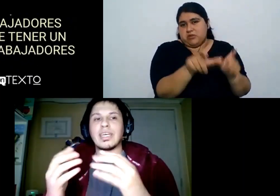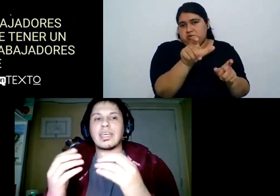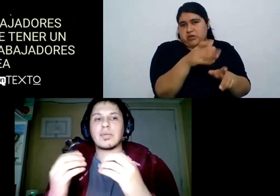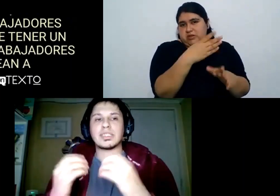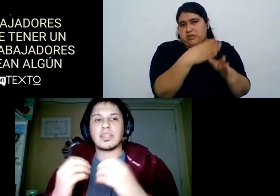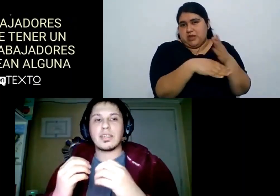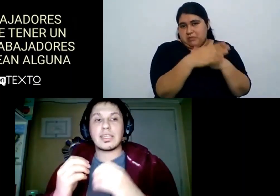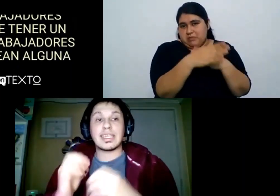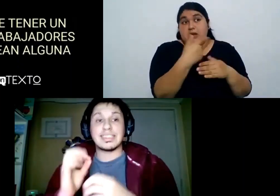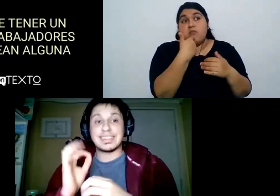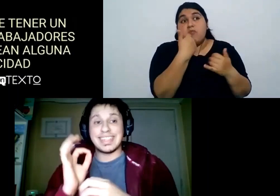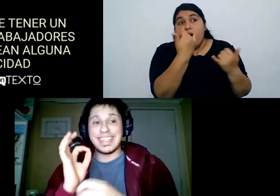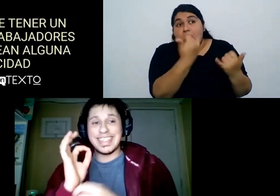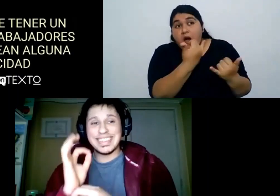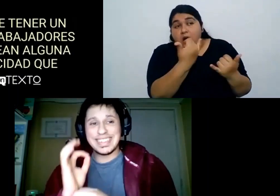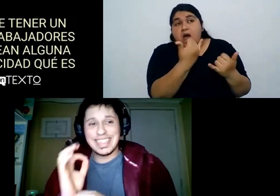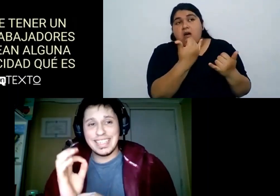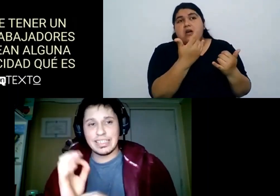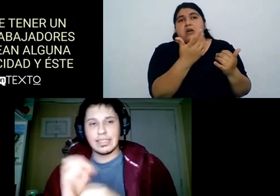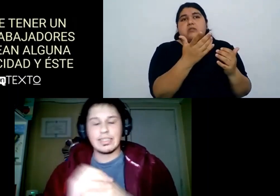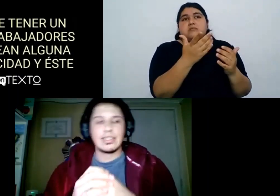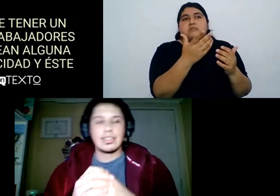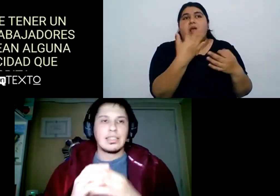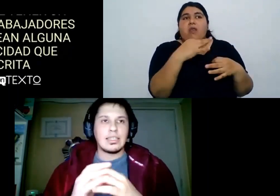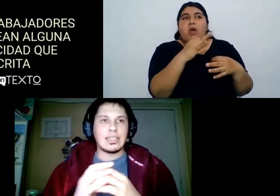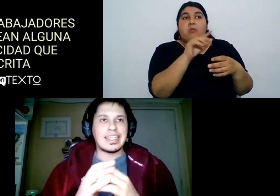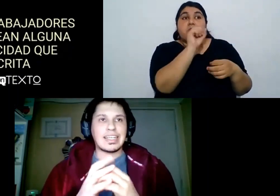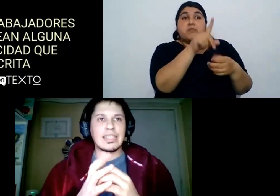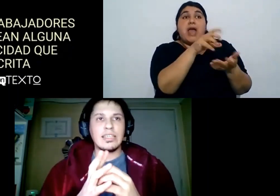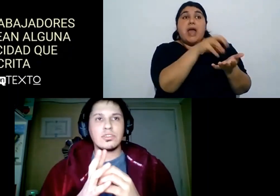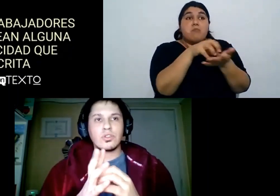alguna discapacidad que esté inscrita